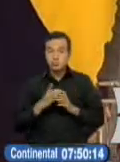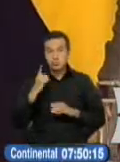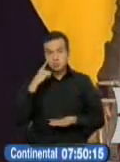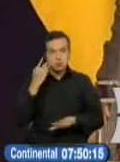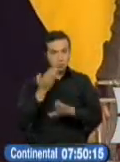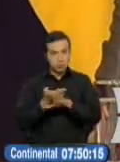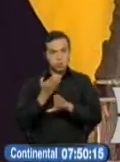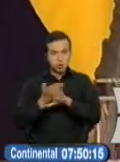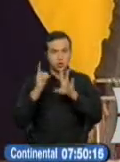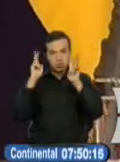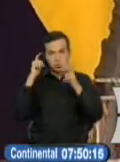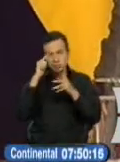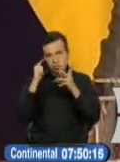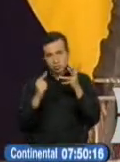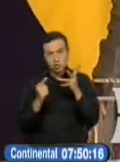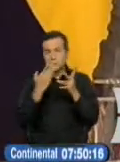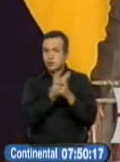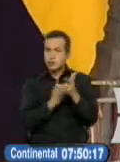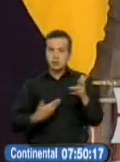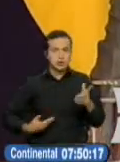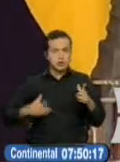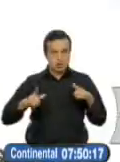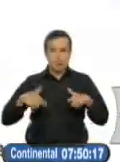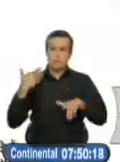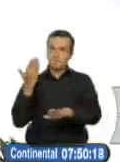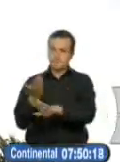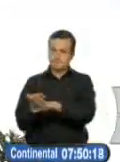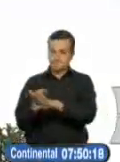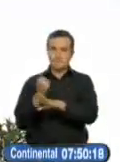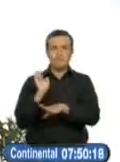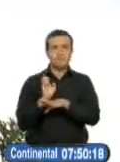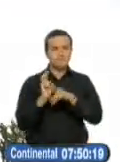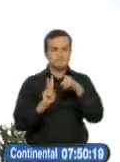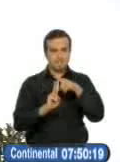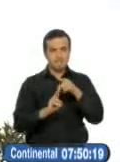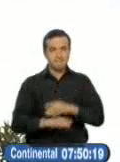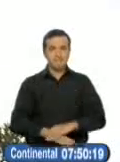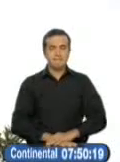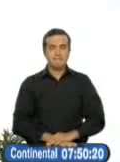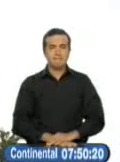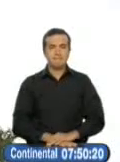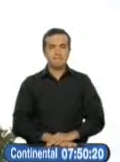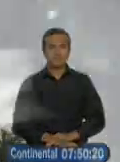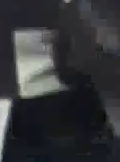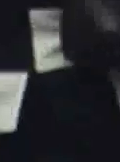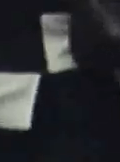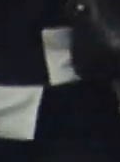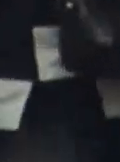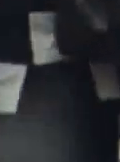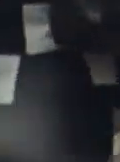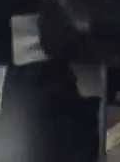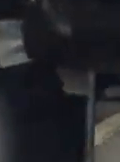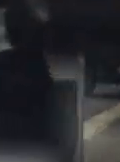su propuesta sobre esta materia al presidente Lenín Moreno. Javier Ceballos, Ecuador TV.